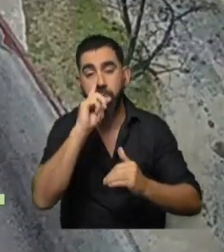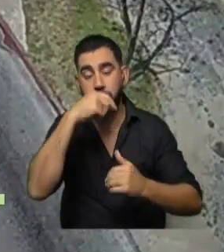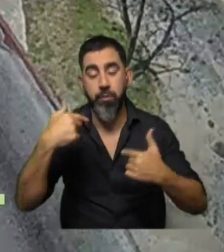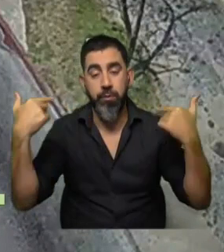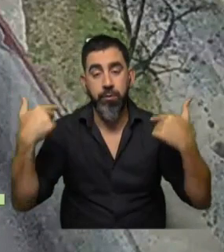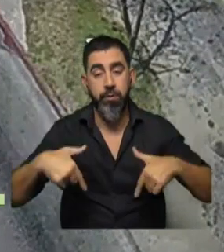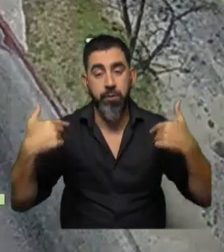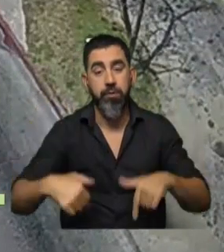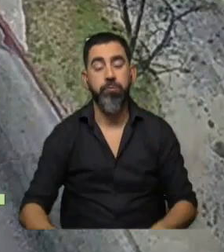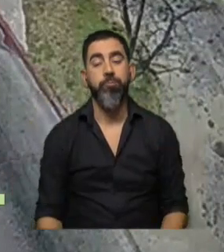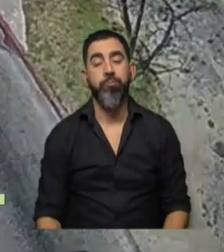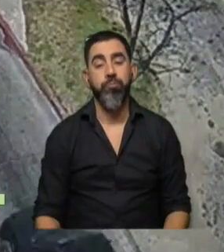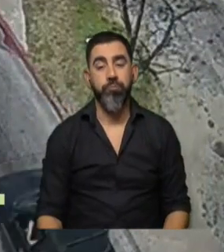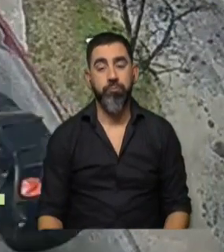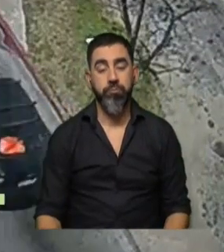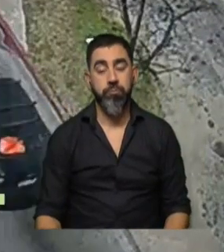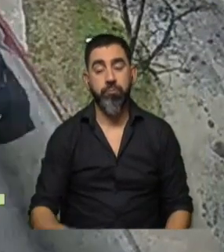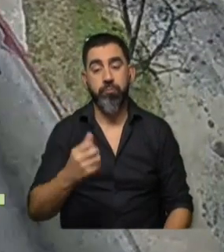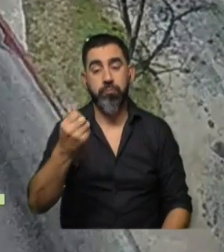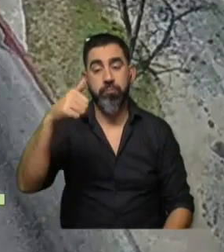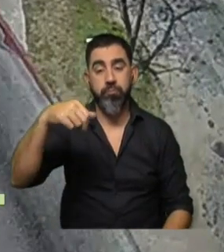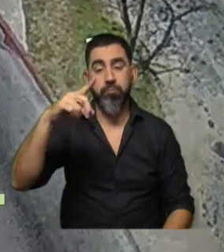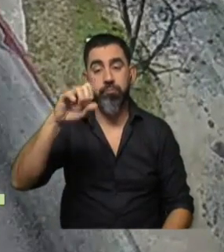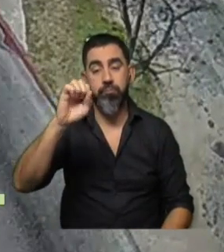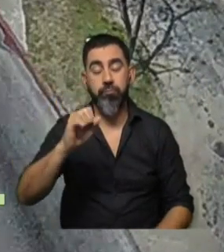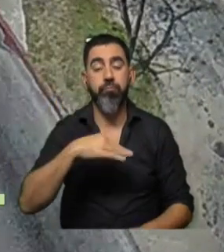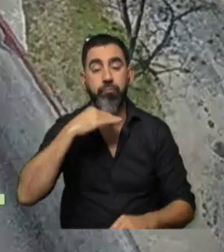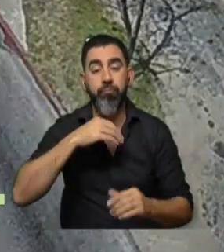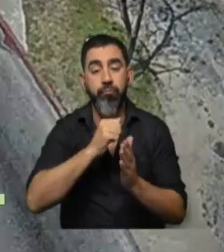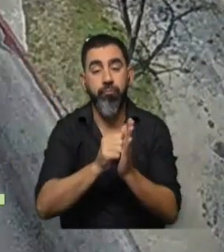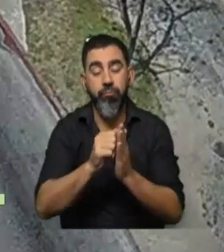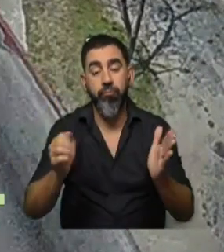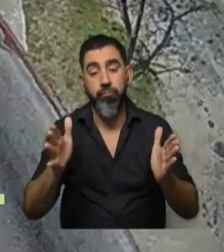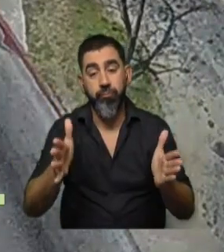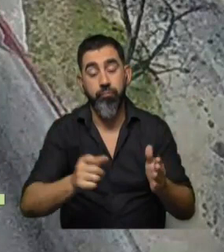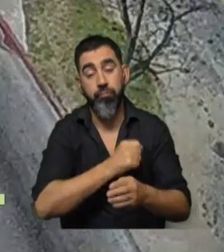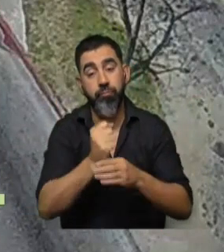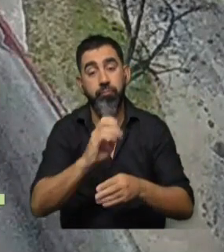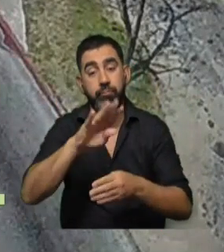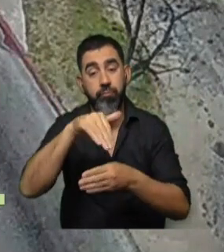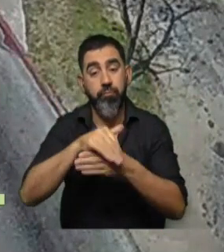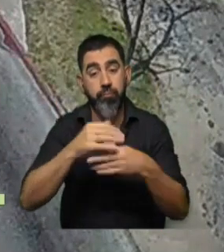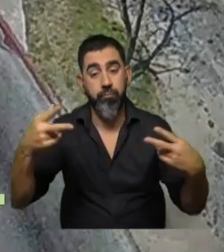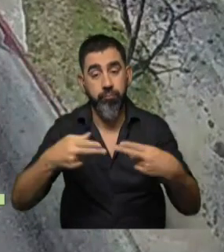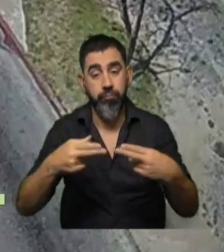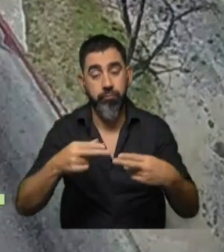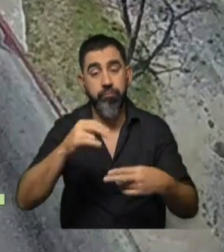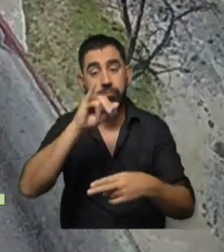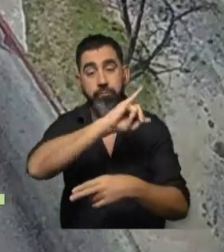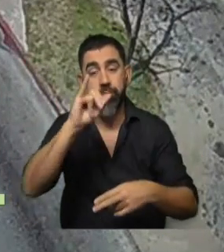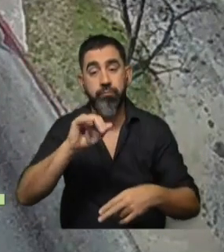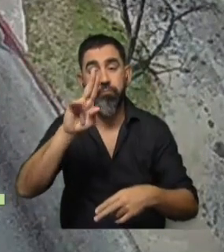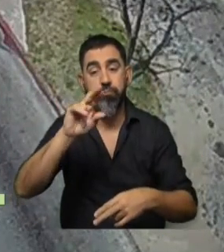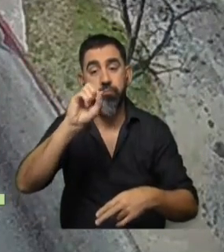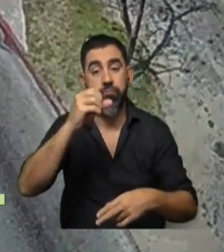de movilidad de la intendencia de Montevideo en andes entre canelones y sorianos hasta las cuatro de la tarde y trabajo hormigonado en Federico susubiela